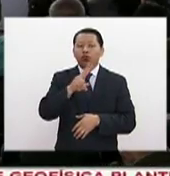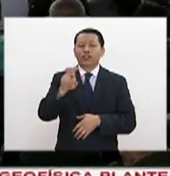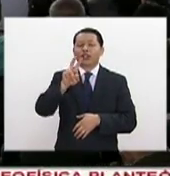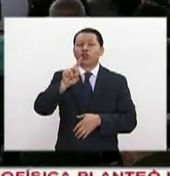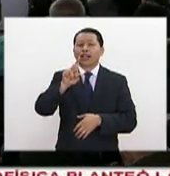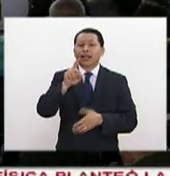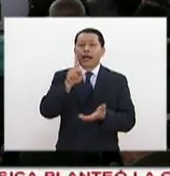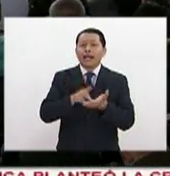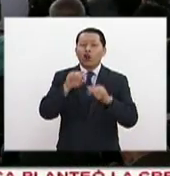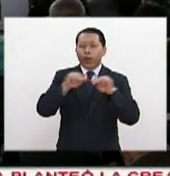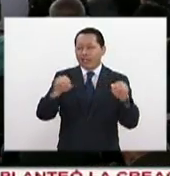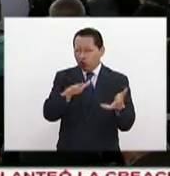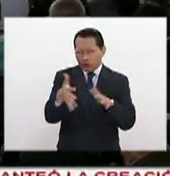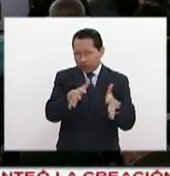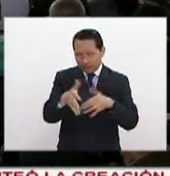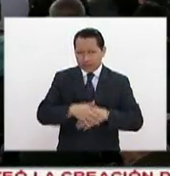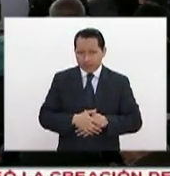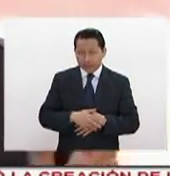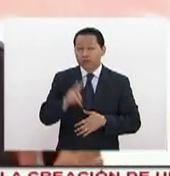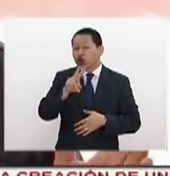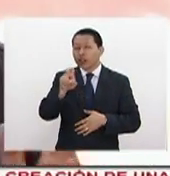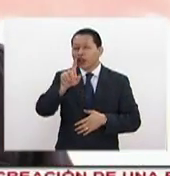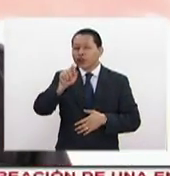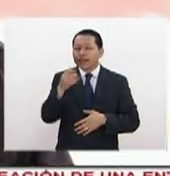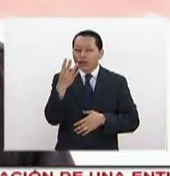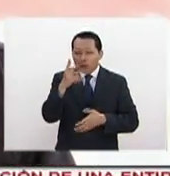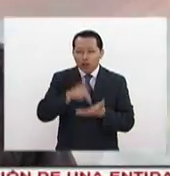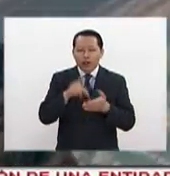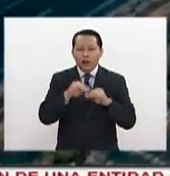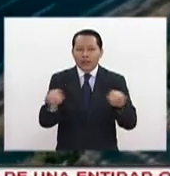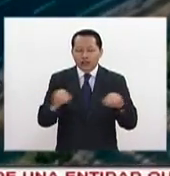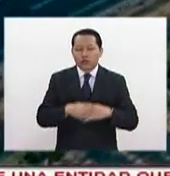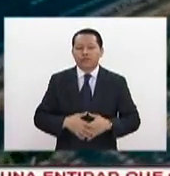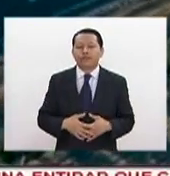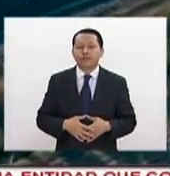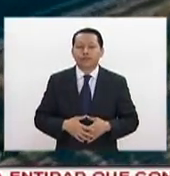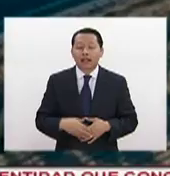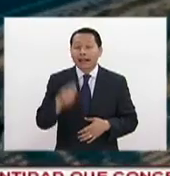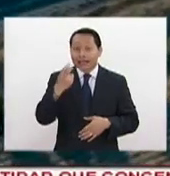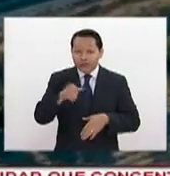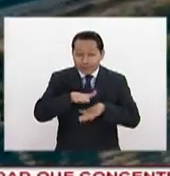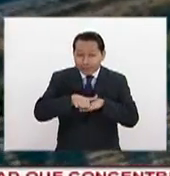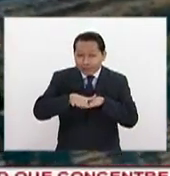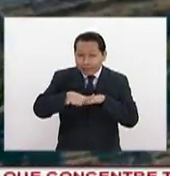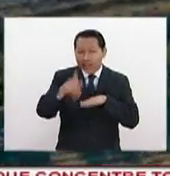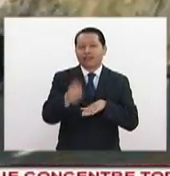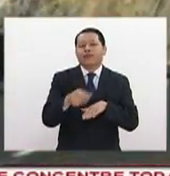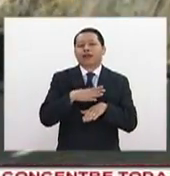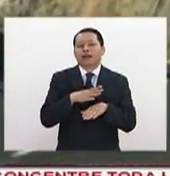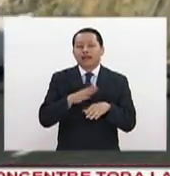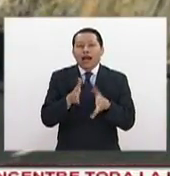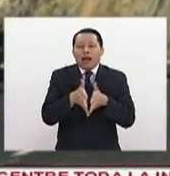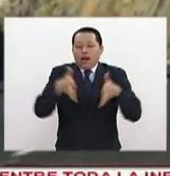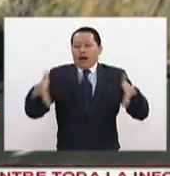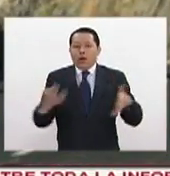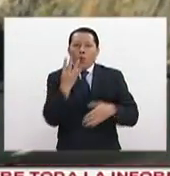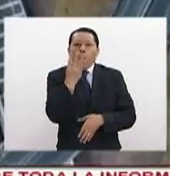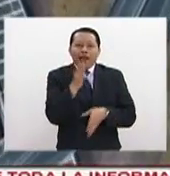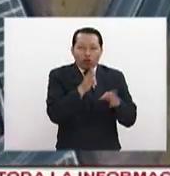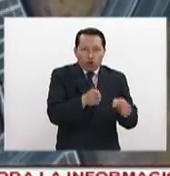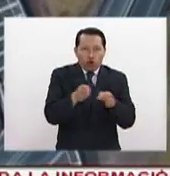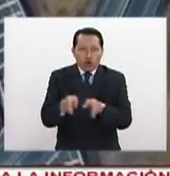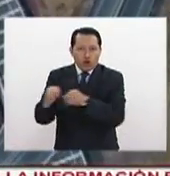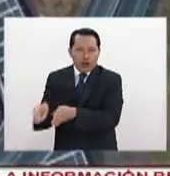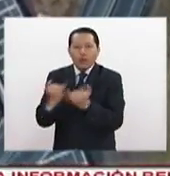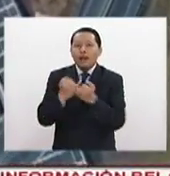230 kilómetros aproximadamente, 224 kilómetros. Con esta obra se amplió la autopista a 4 carriles y cuenta con equipo de